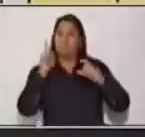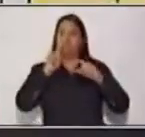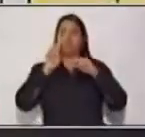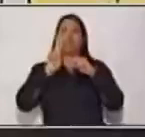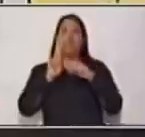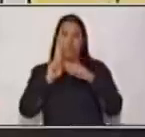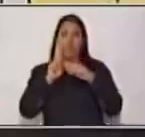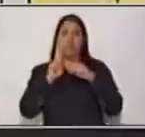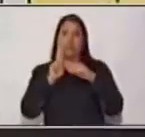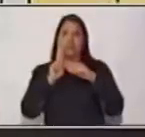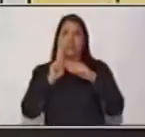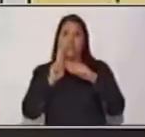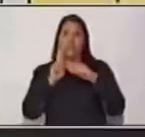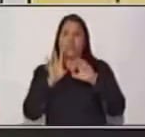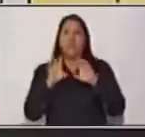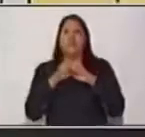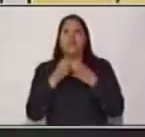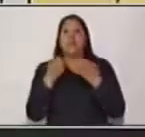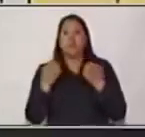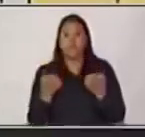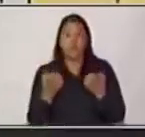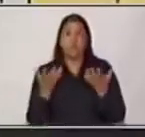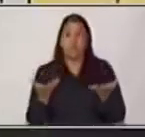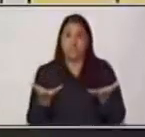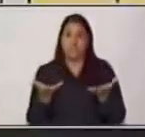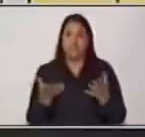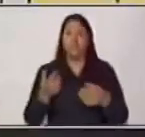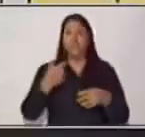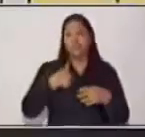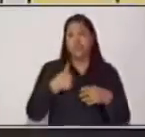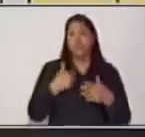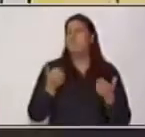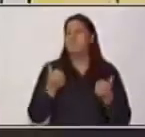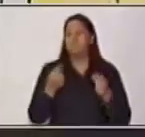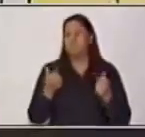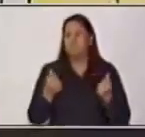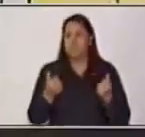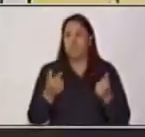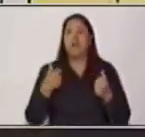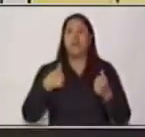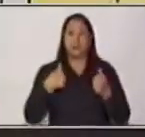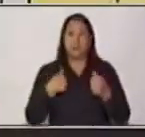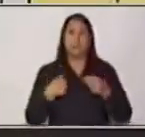al cuadrado. Entonces, escribo 3 al cuadrado